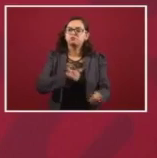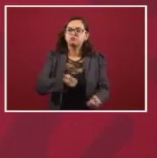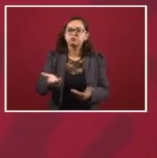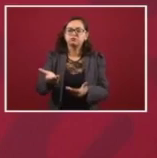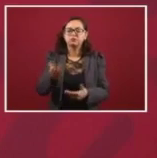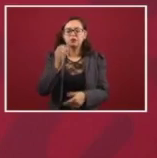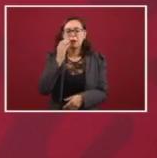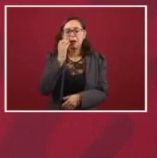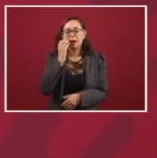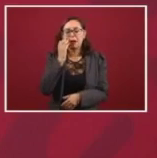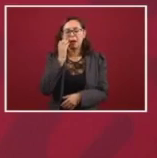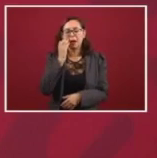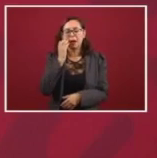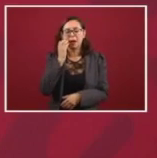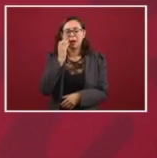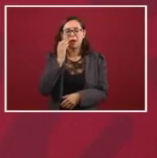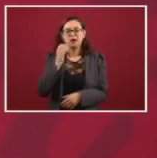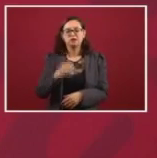¿Sí? Y por eso